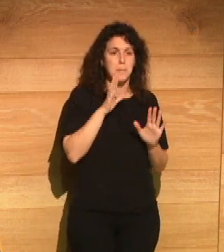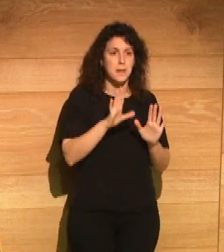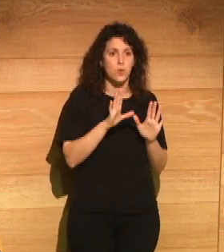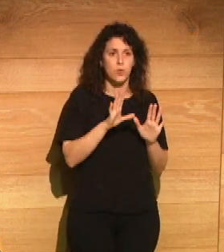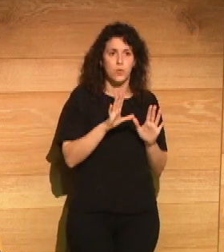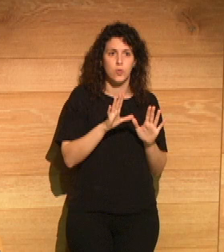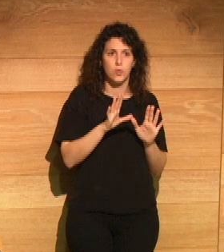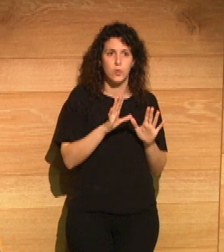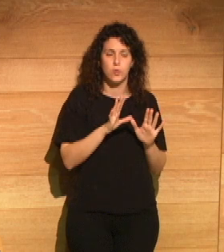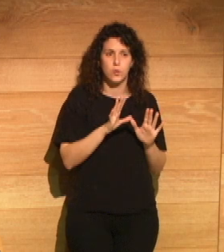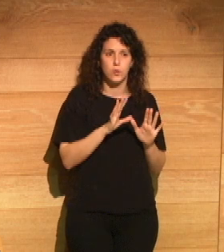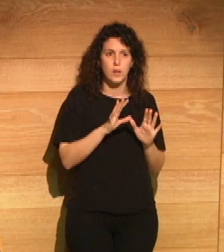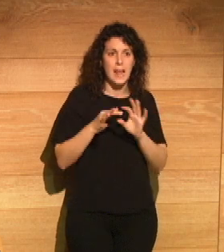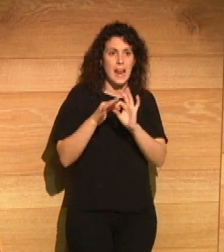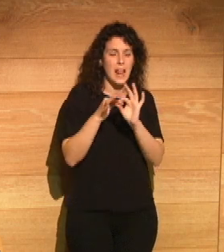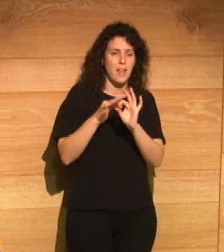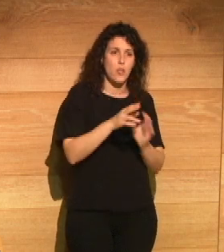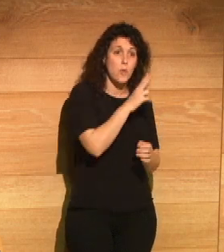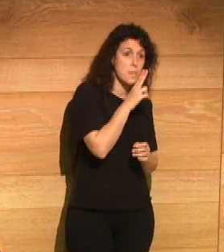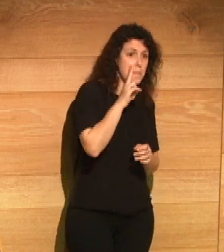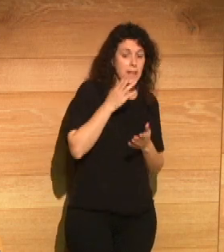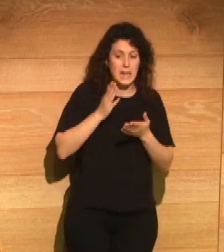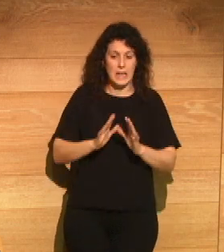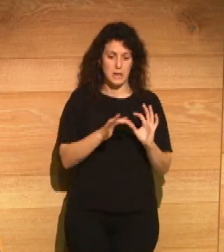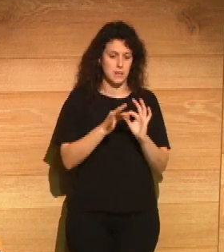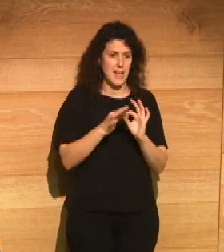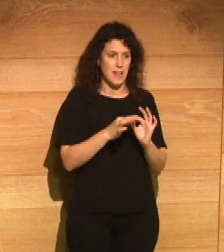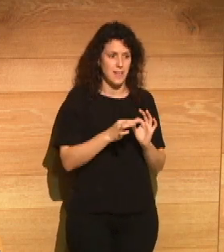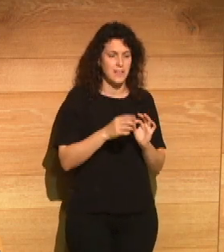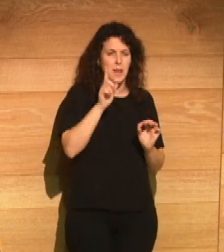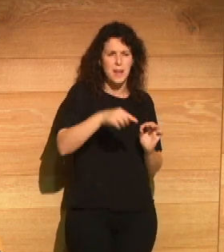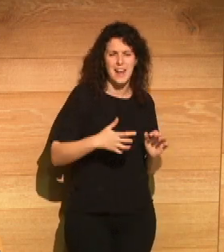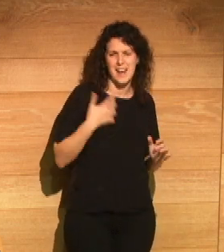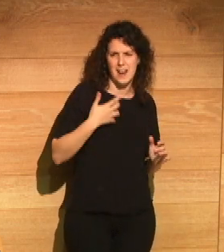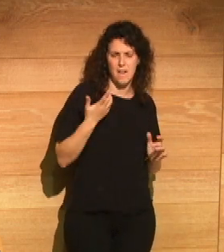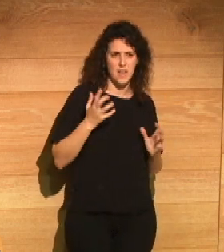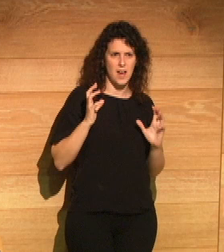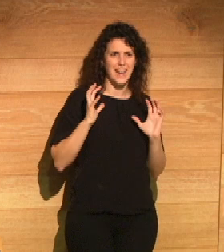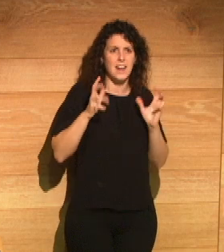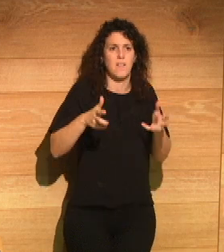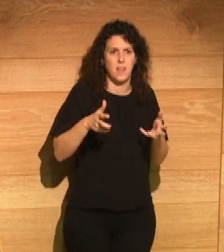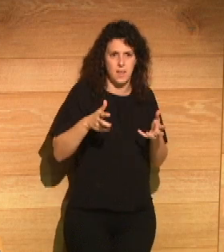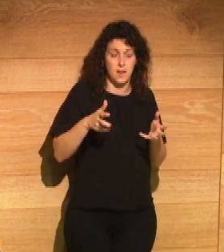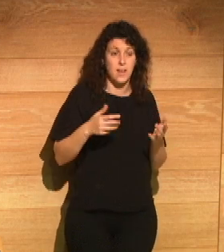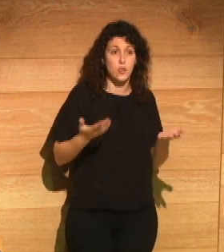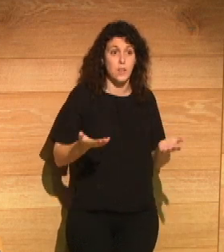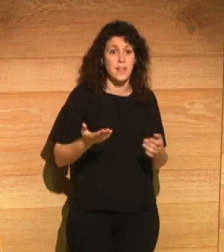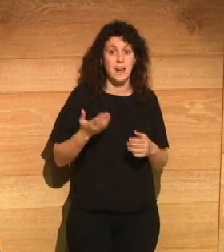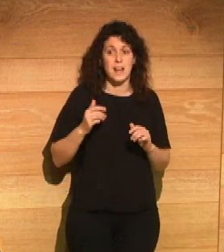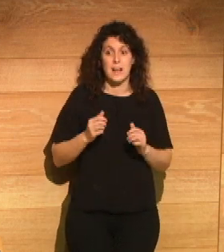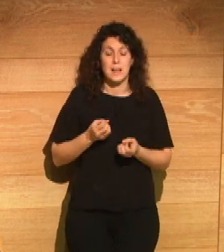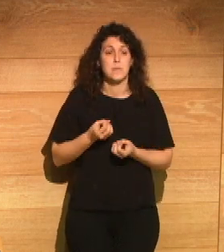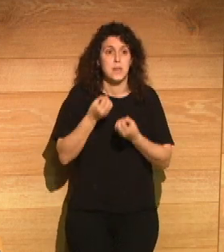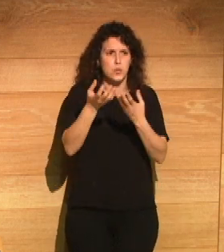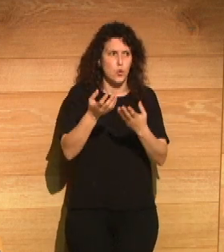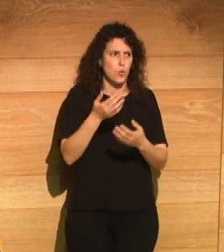en el lazo madre-hija a veces hay mucha más rabia, hay mucha más rebeldía, y en este lazo hay cierta melancolía y